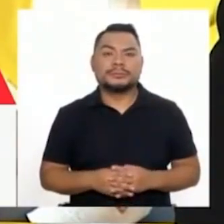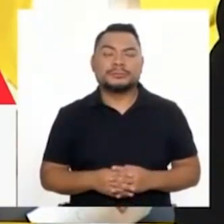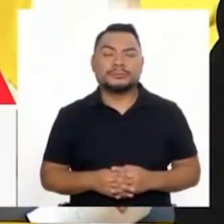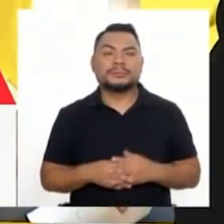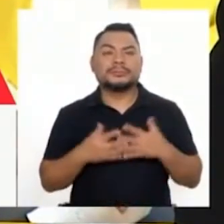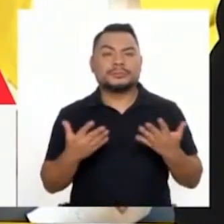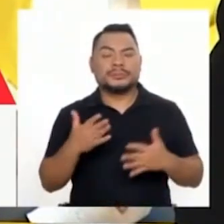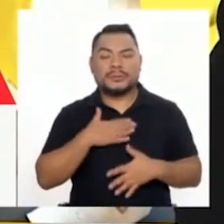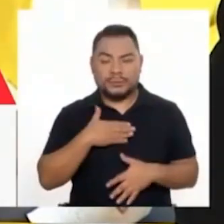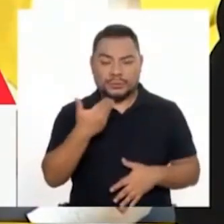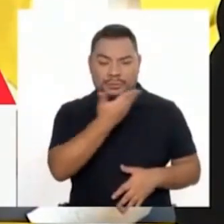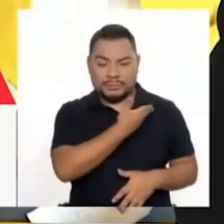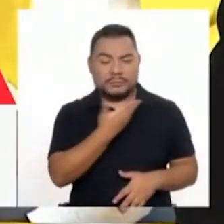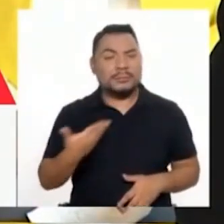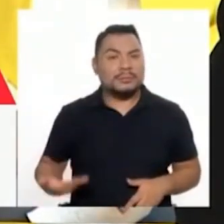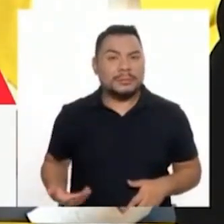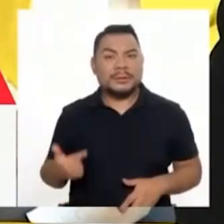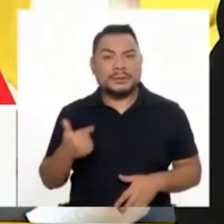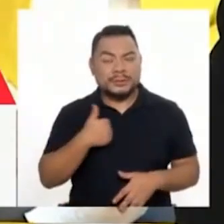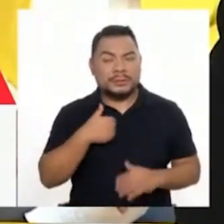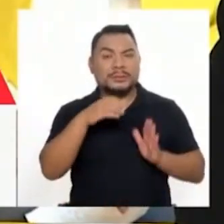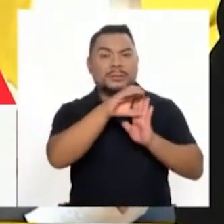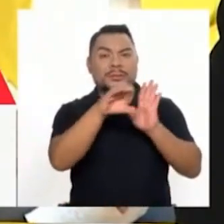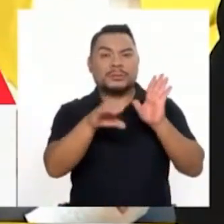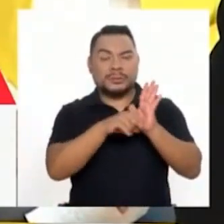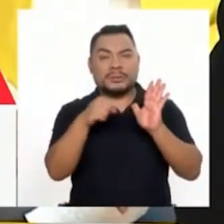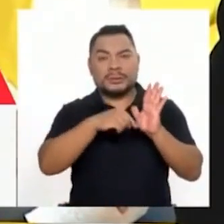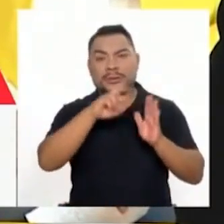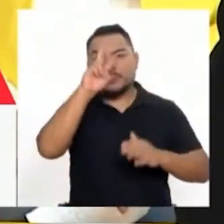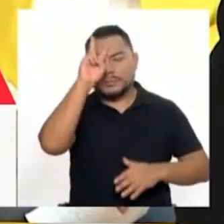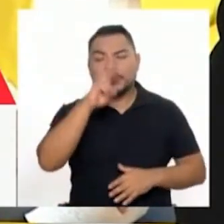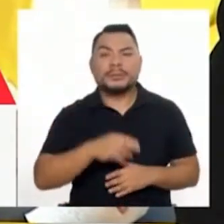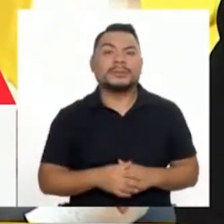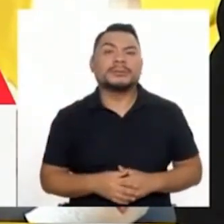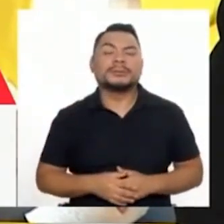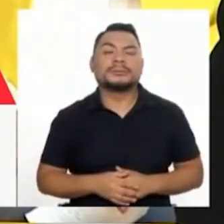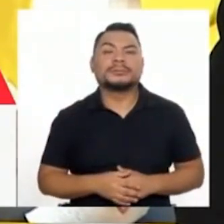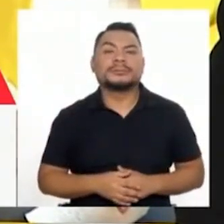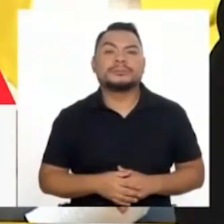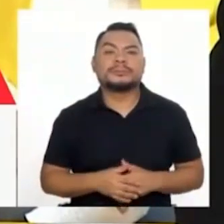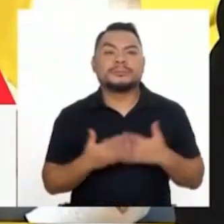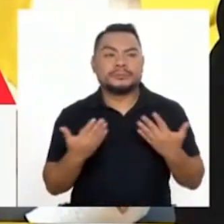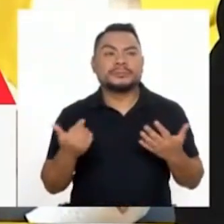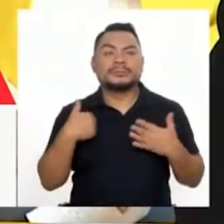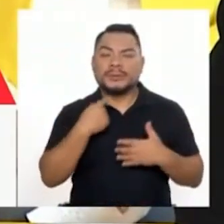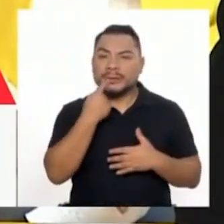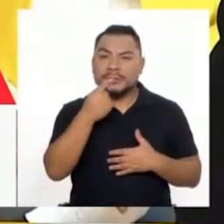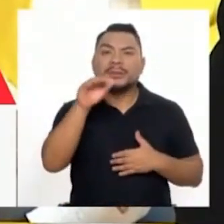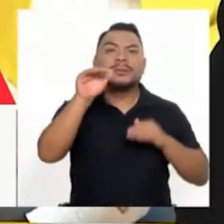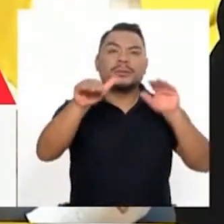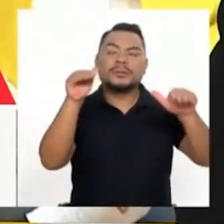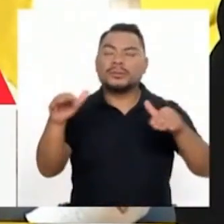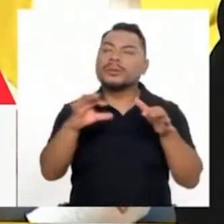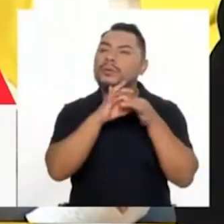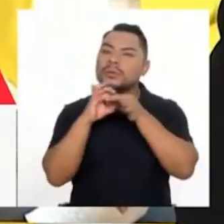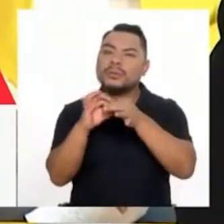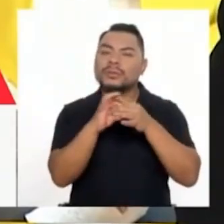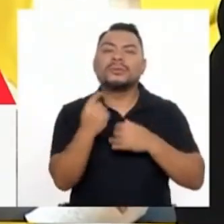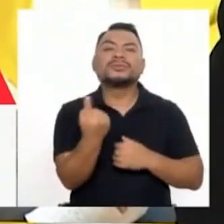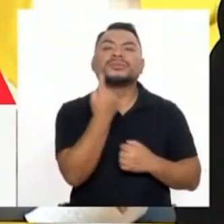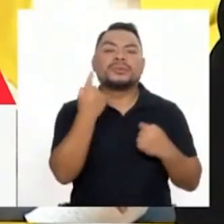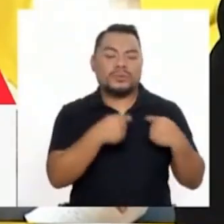como presidenta constitucional de la República, los llamo a unirnos en un solo corazón.